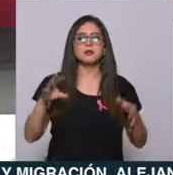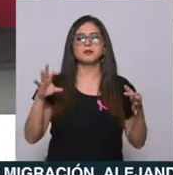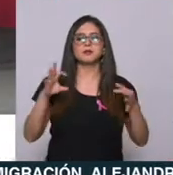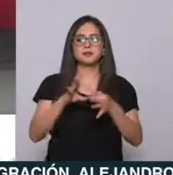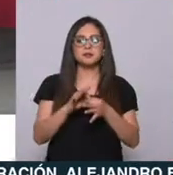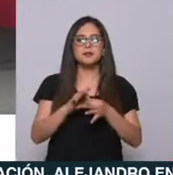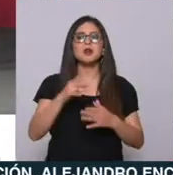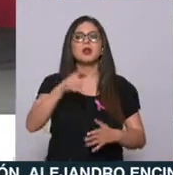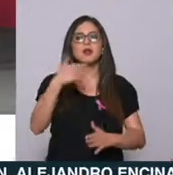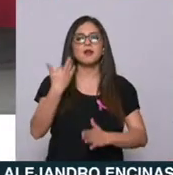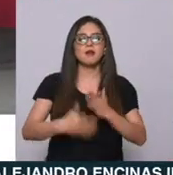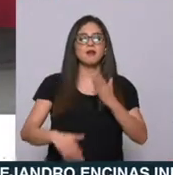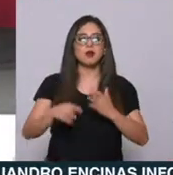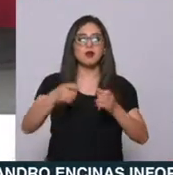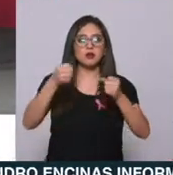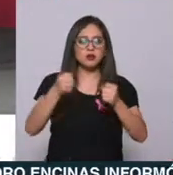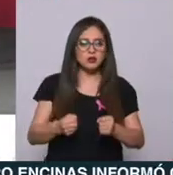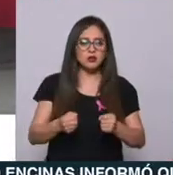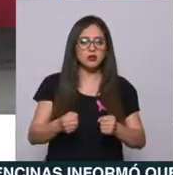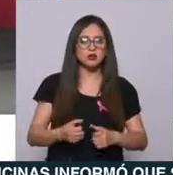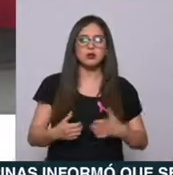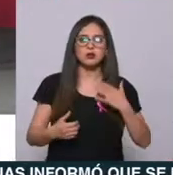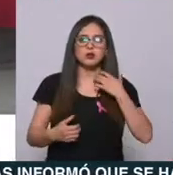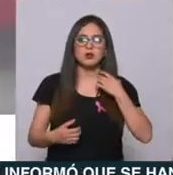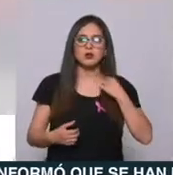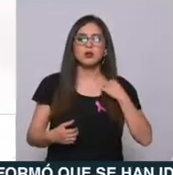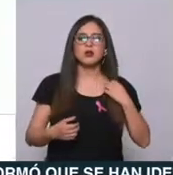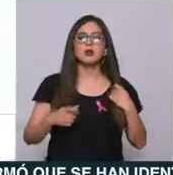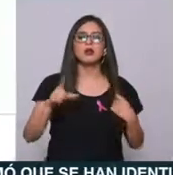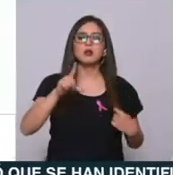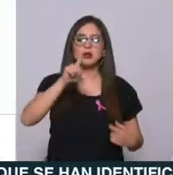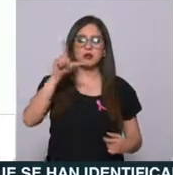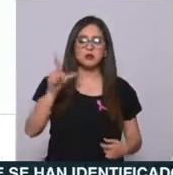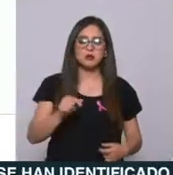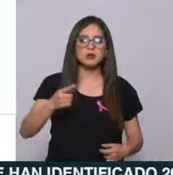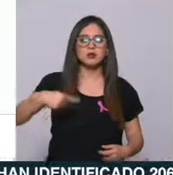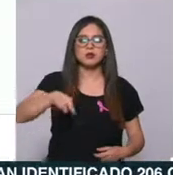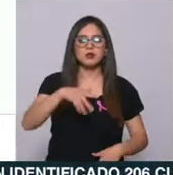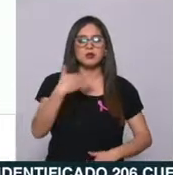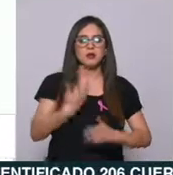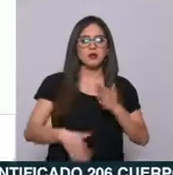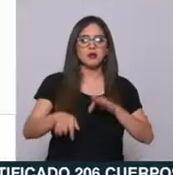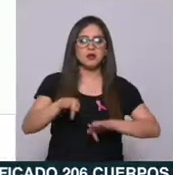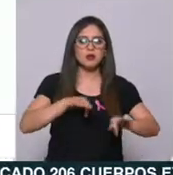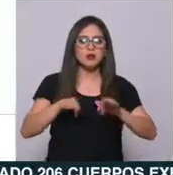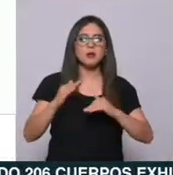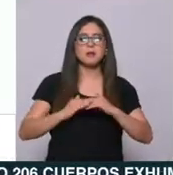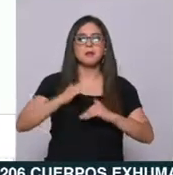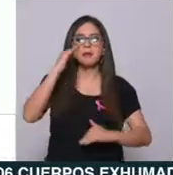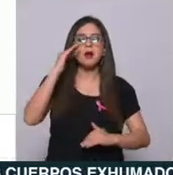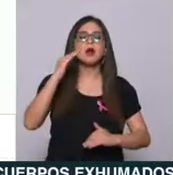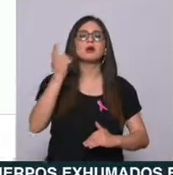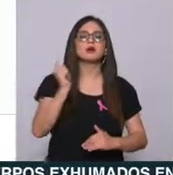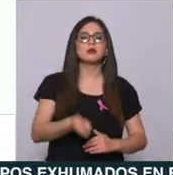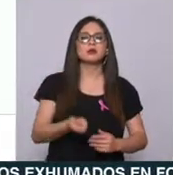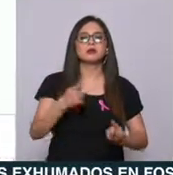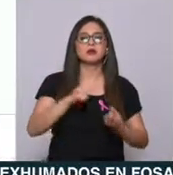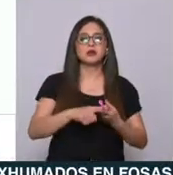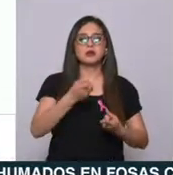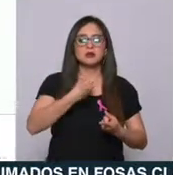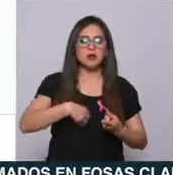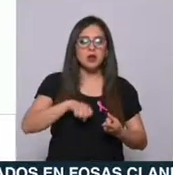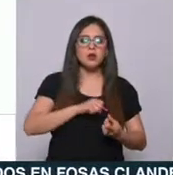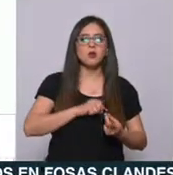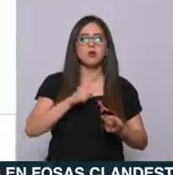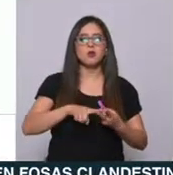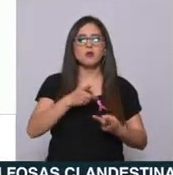obviamente la inseguridad, es el primero. Después el desempleo, aumento a precios, salud, pobreza,